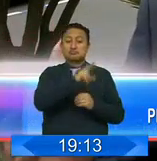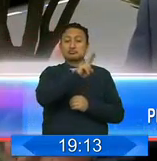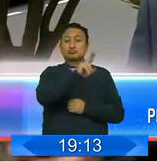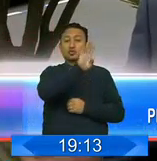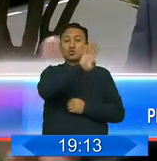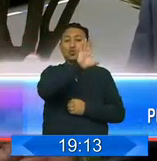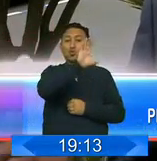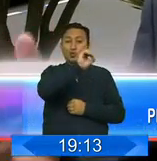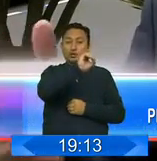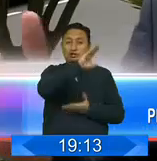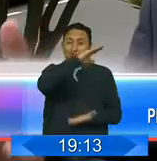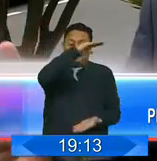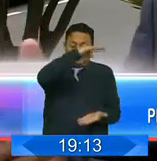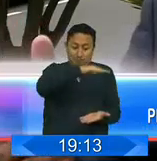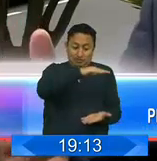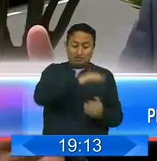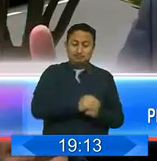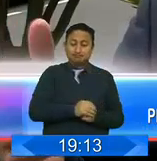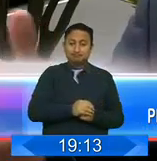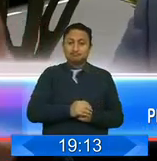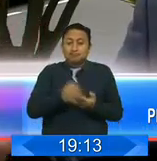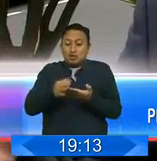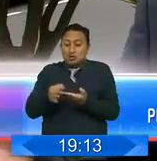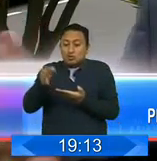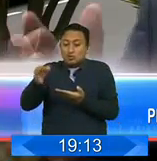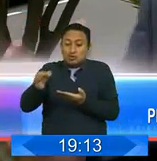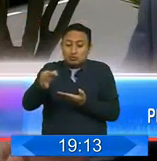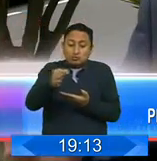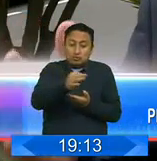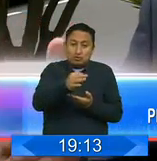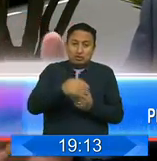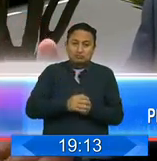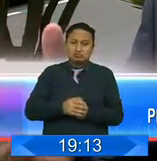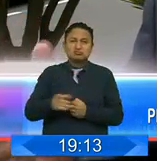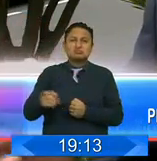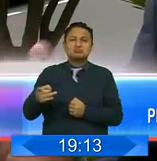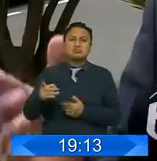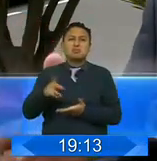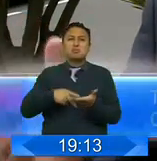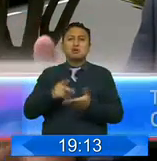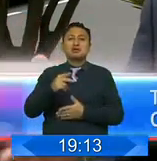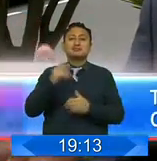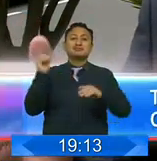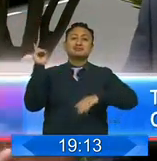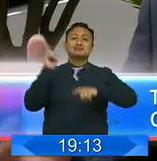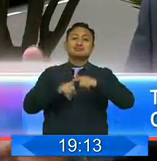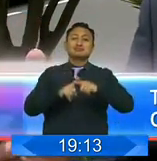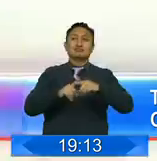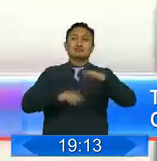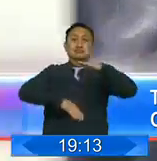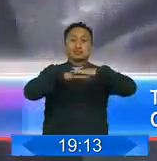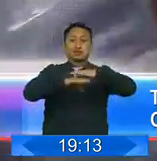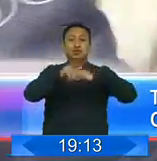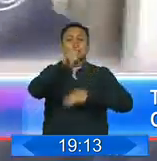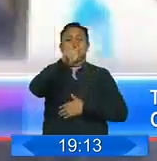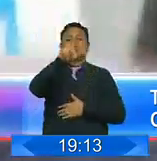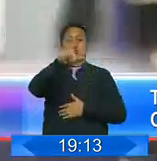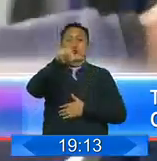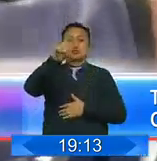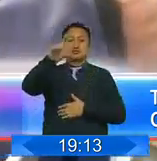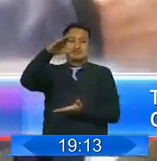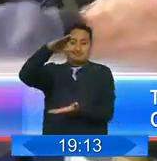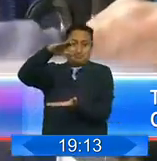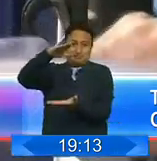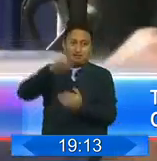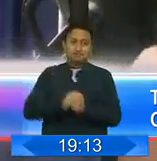240 galones. Y los cantones de las provincias tienen el subsidio hasta 210 galones. De esta manera, los